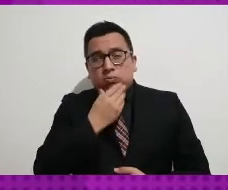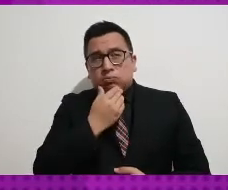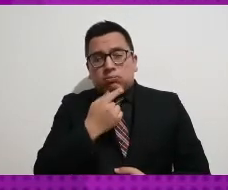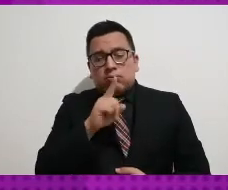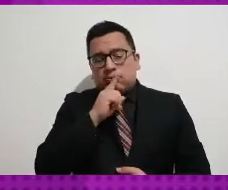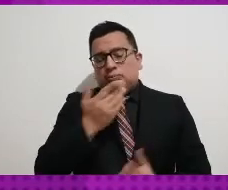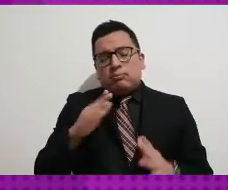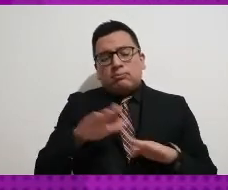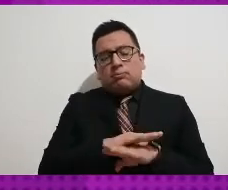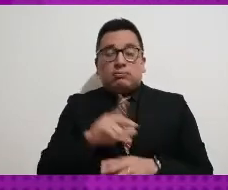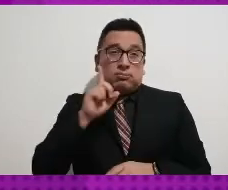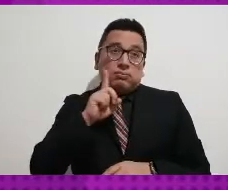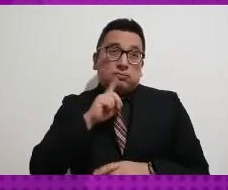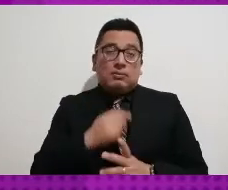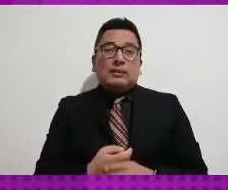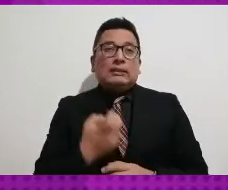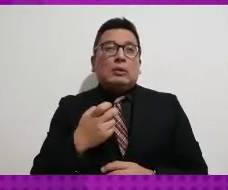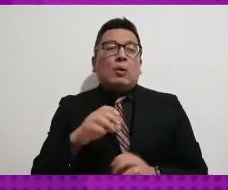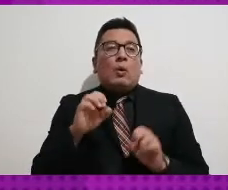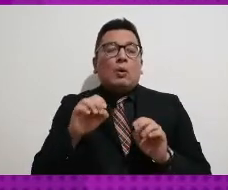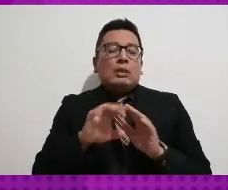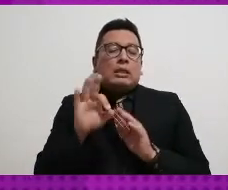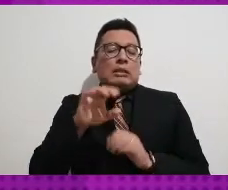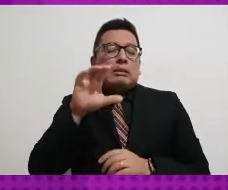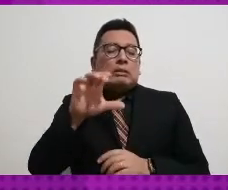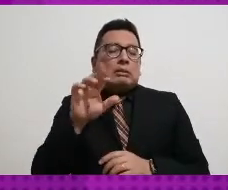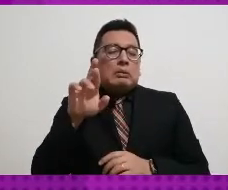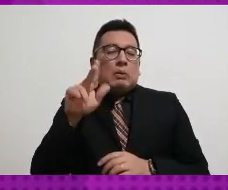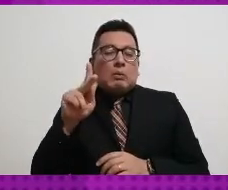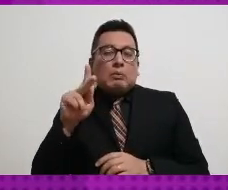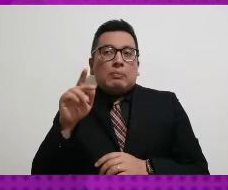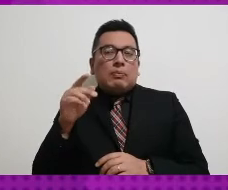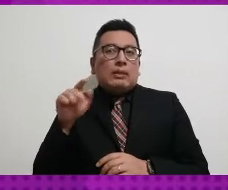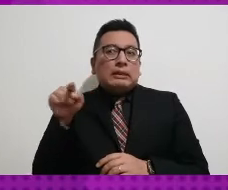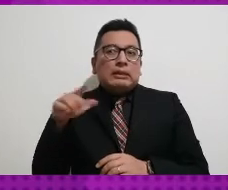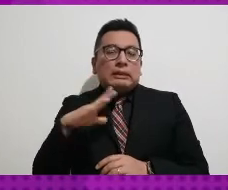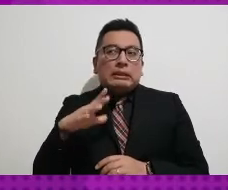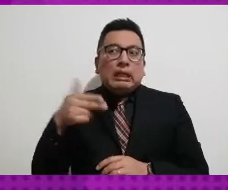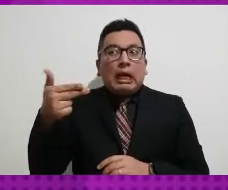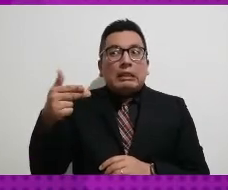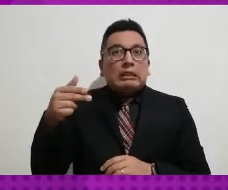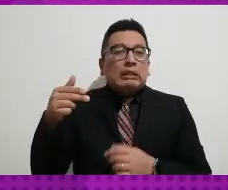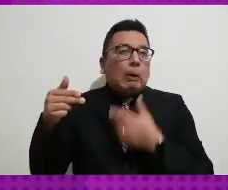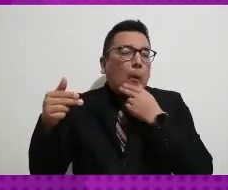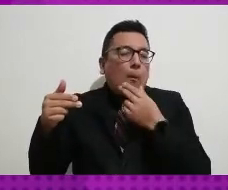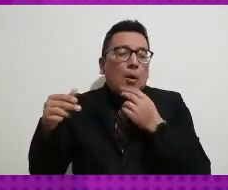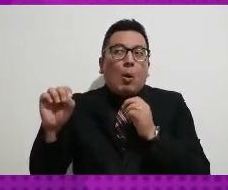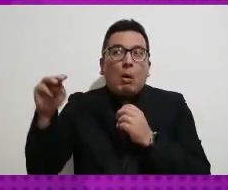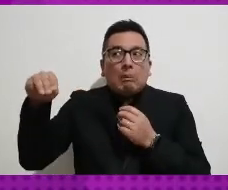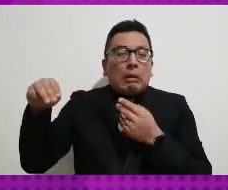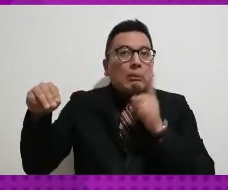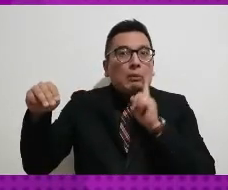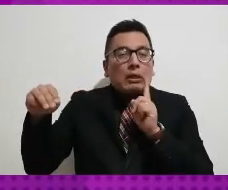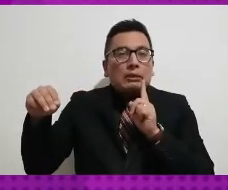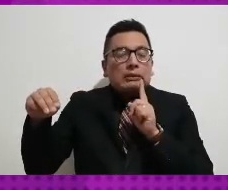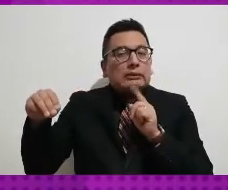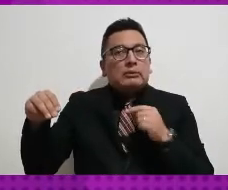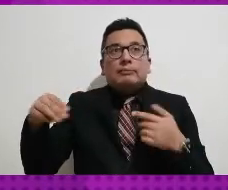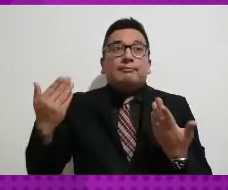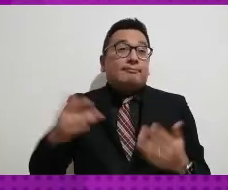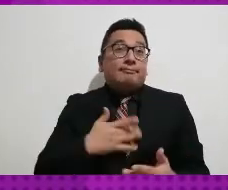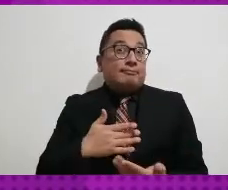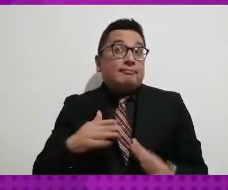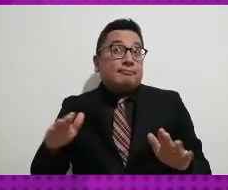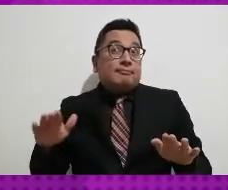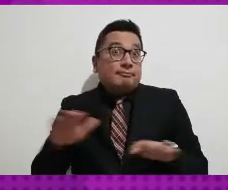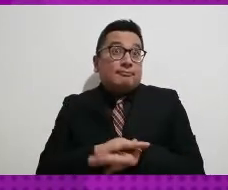¿sí? Estás tú registrado con un género y resulta que, bueno, es otro o simplemente